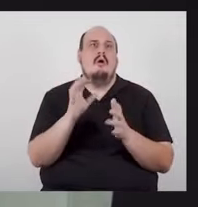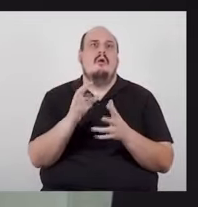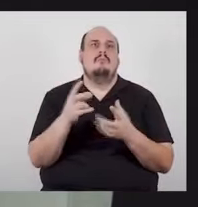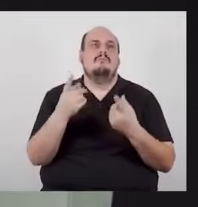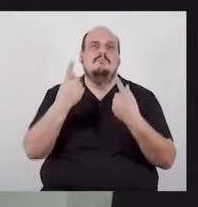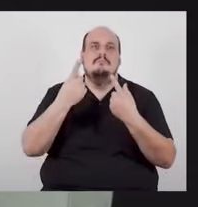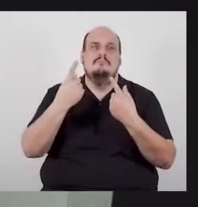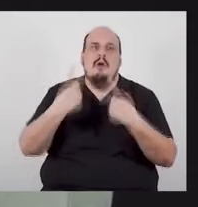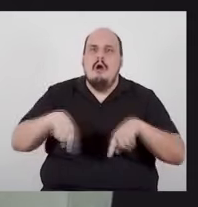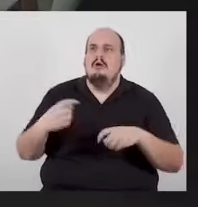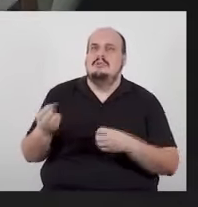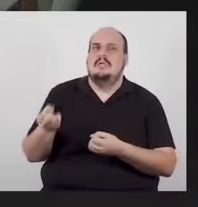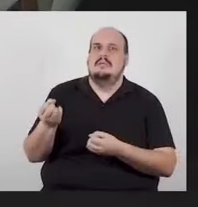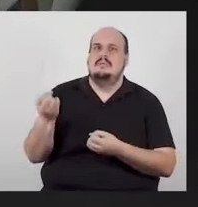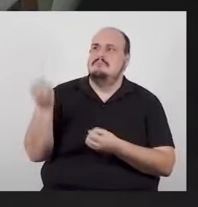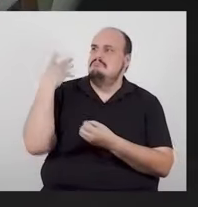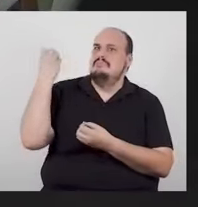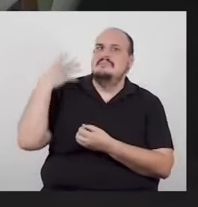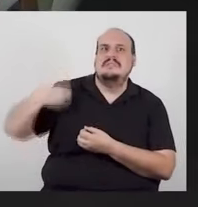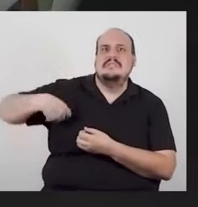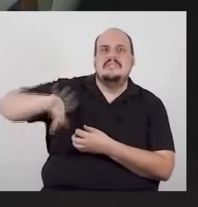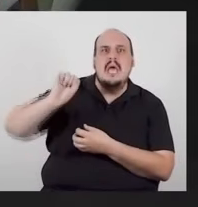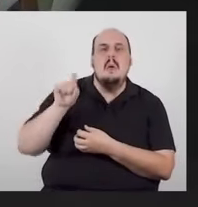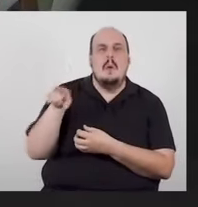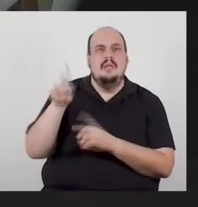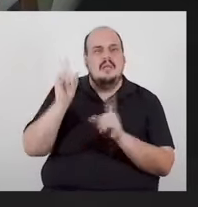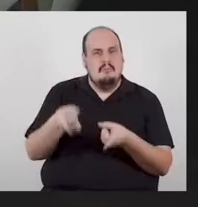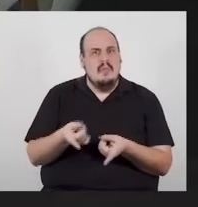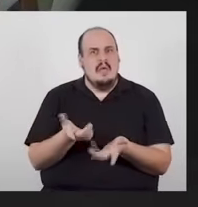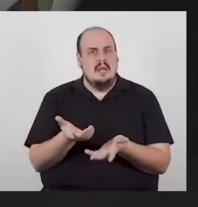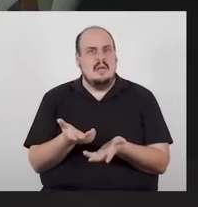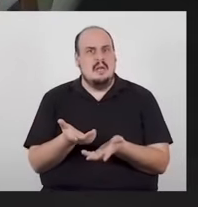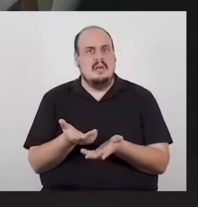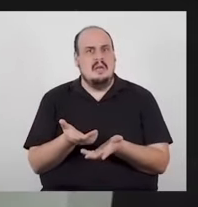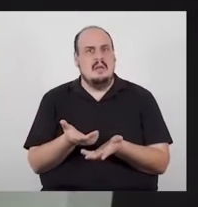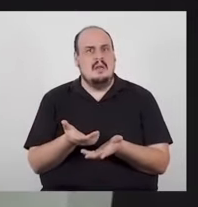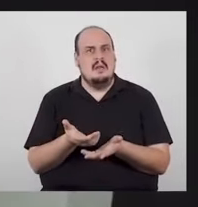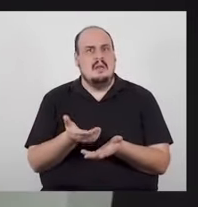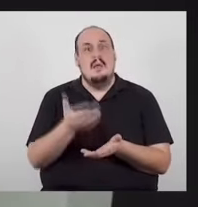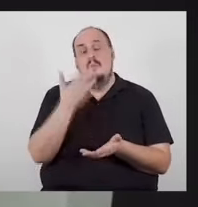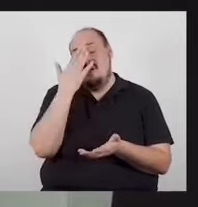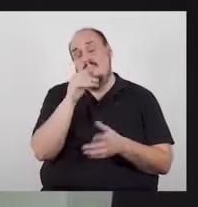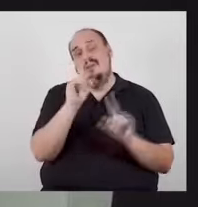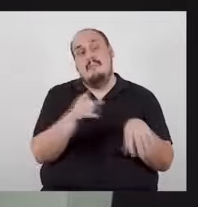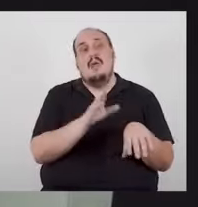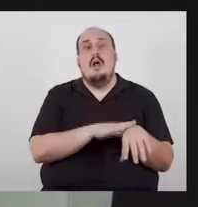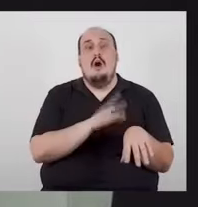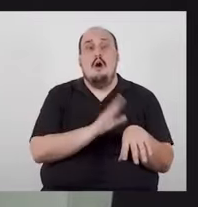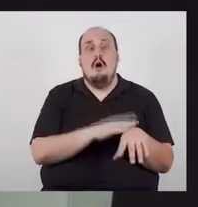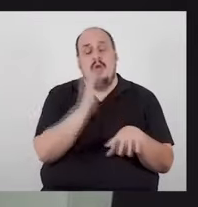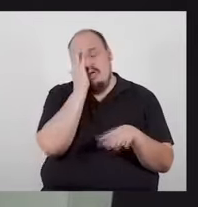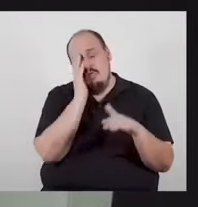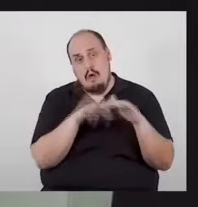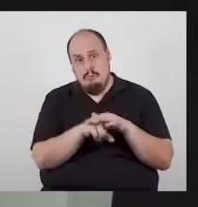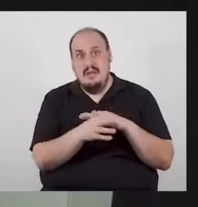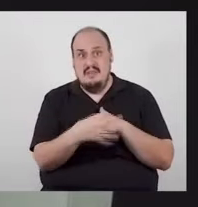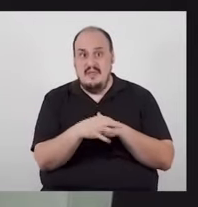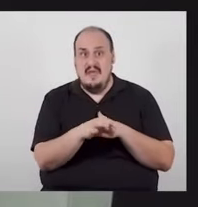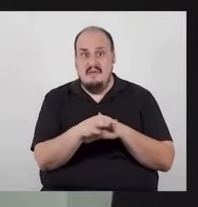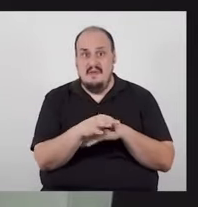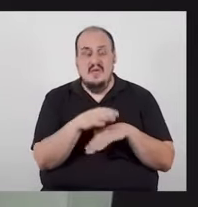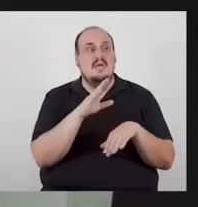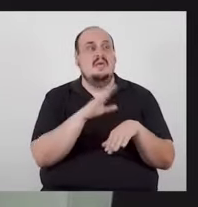la misma situación. Que no tenga que, para bancarse, después están las horas del sueño, ¿no? Que para bancarse determinada cantidad